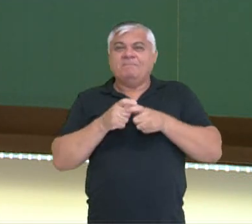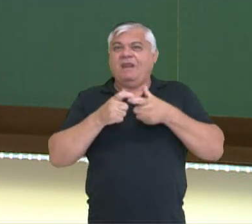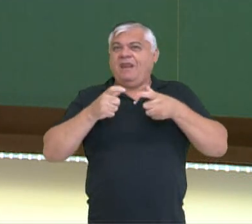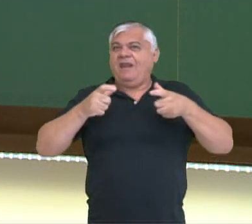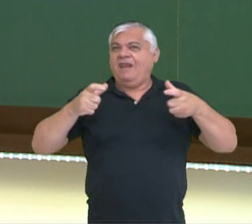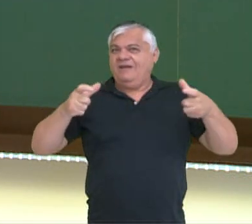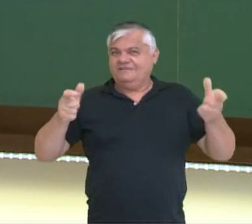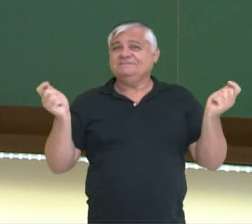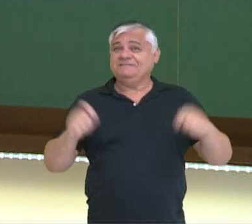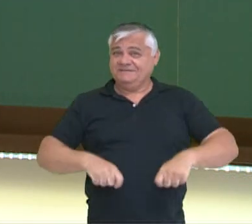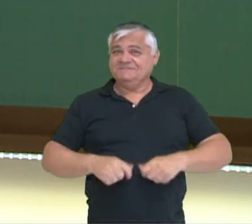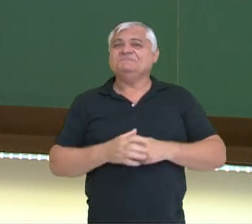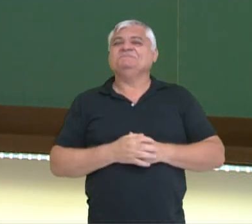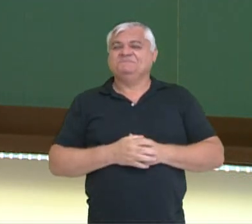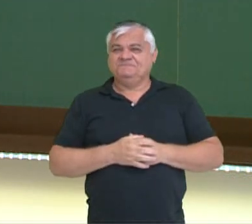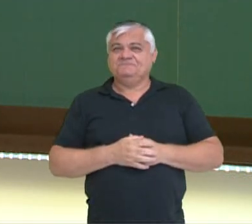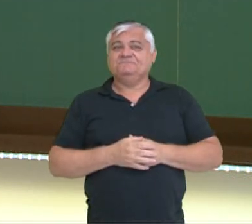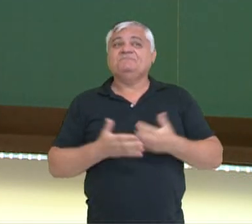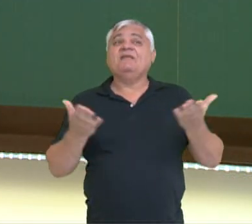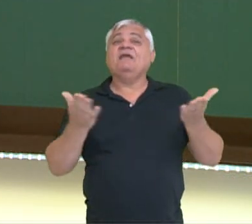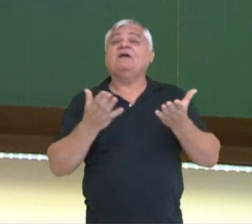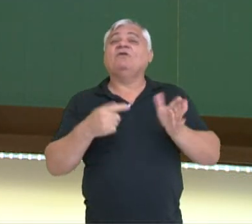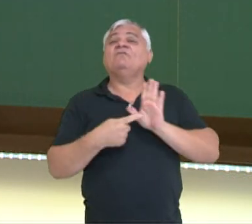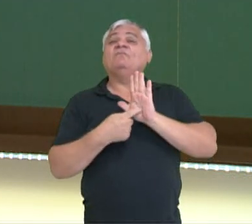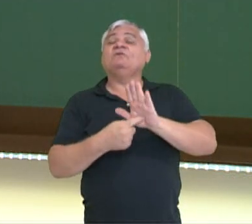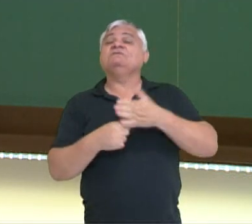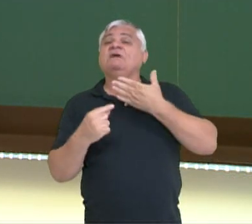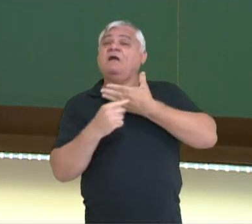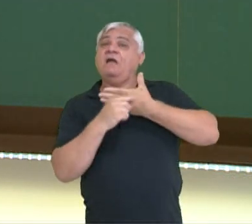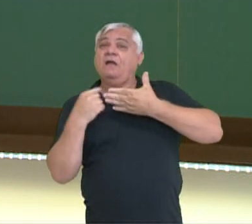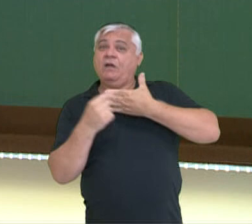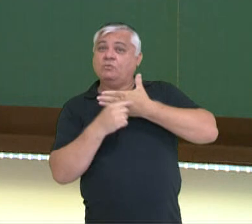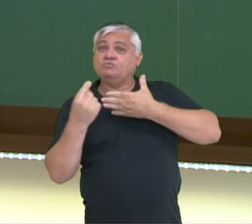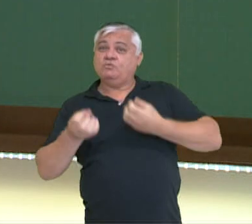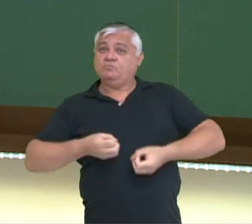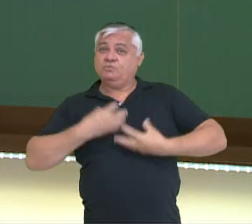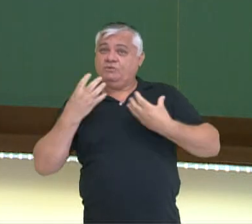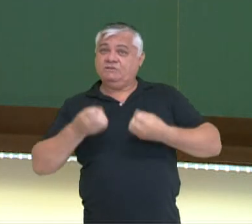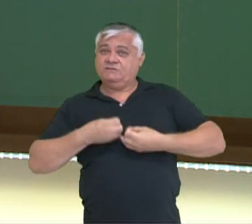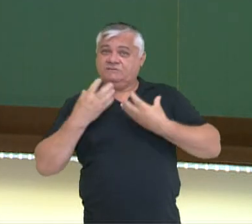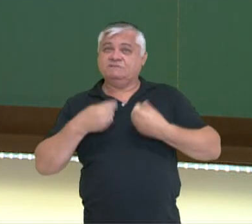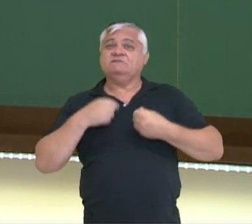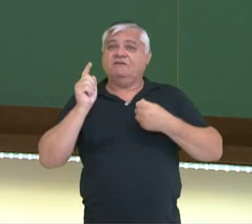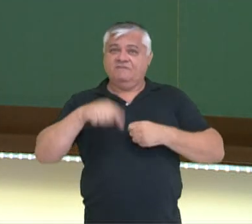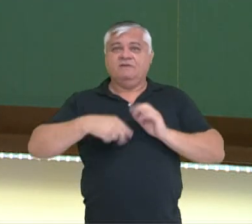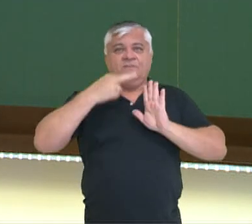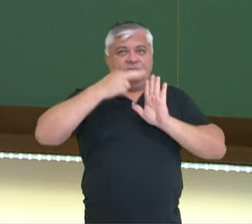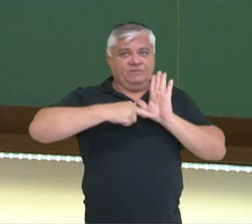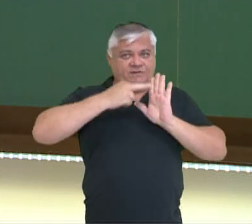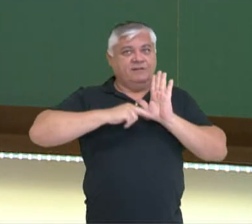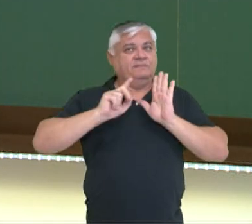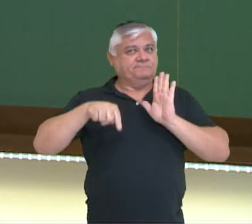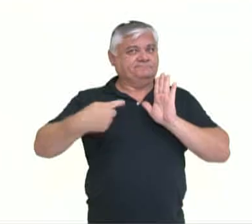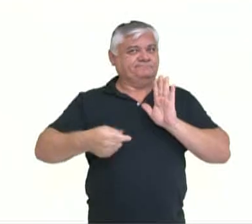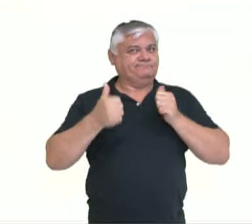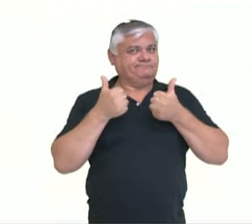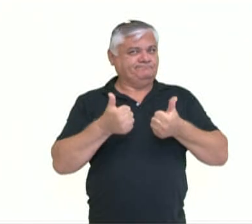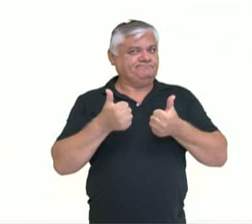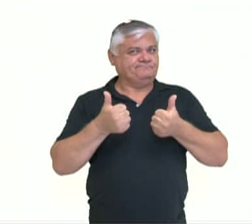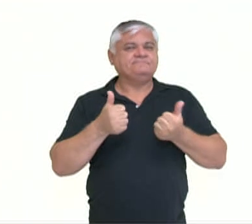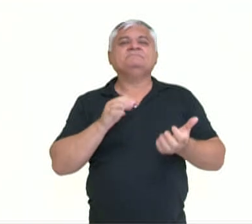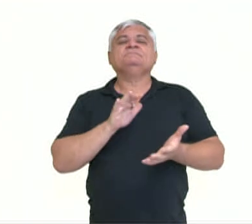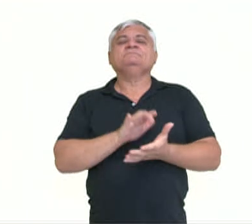Conhecendo, então, um pouquinho do autor de la poesía que vamos a ler em seguida, bien?